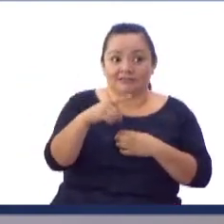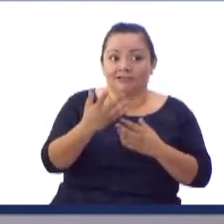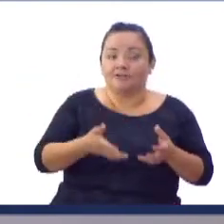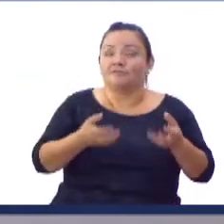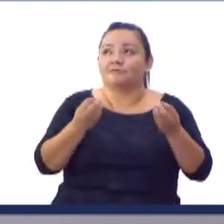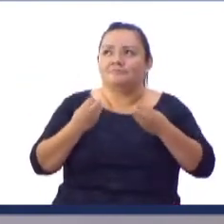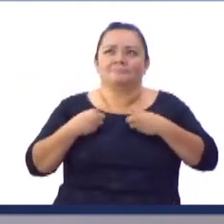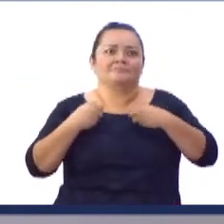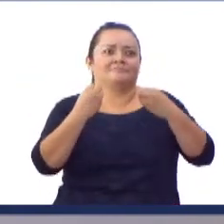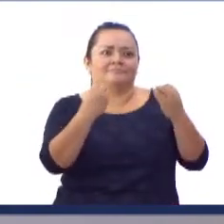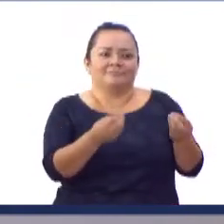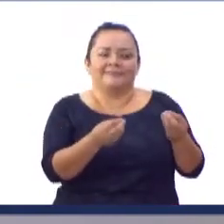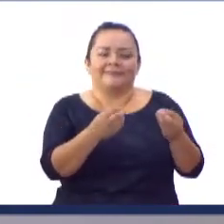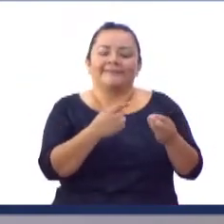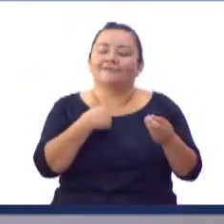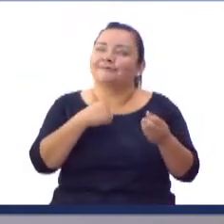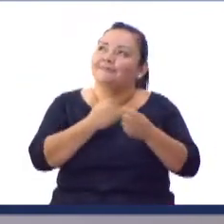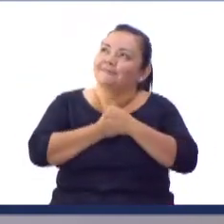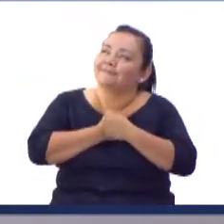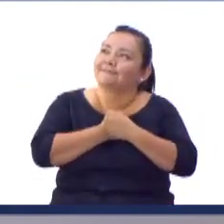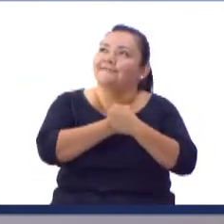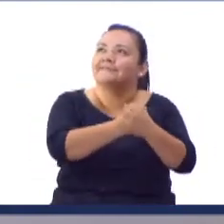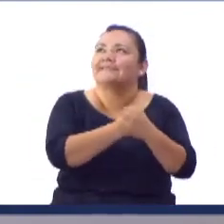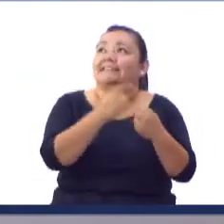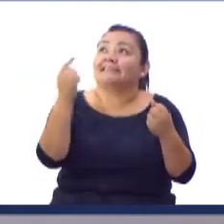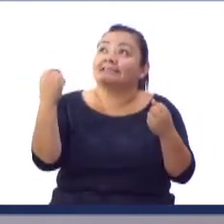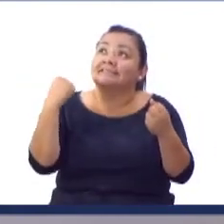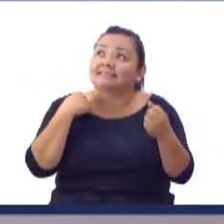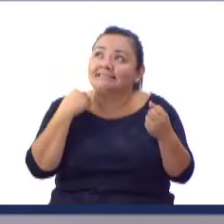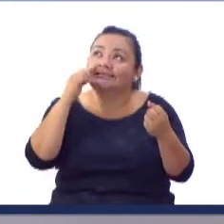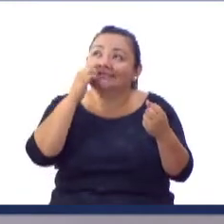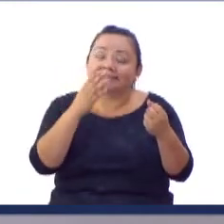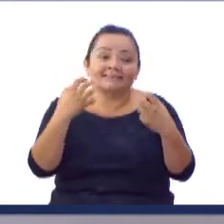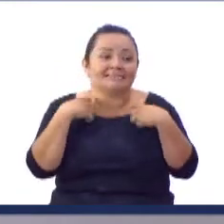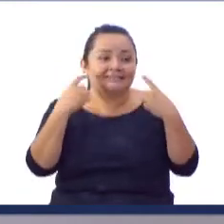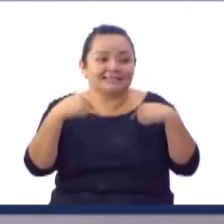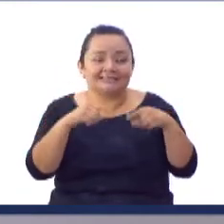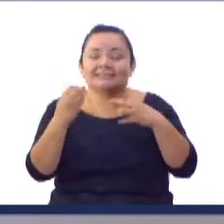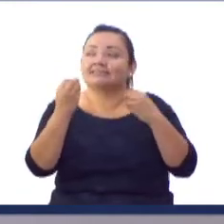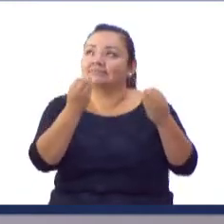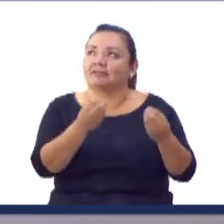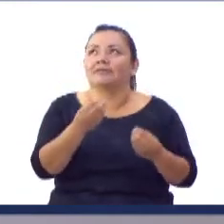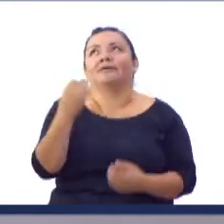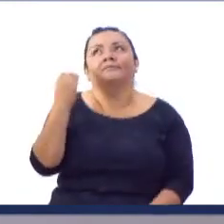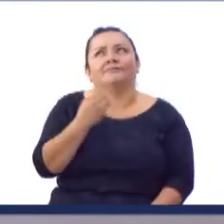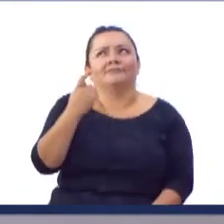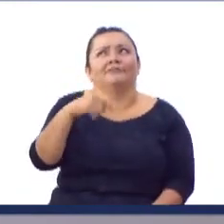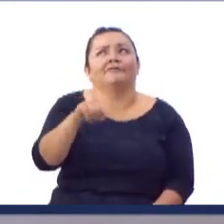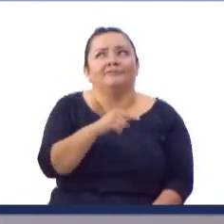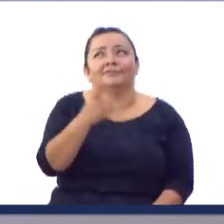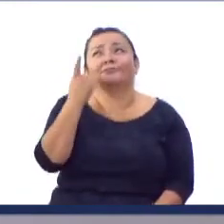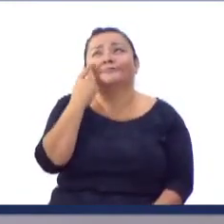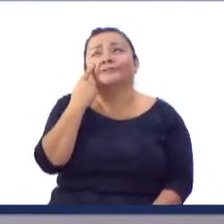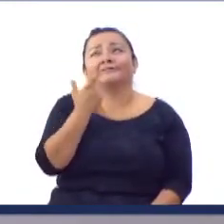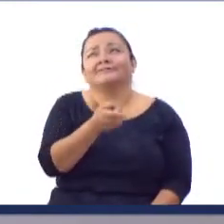me hiciste amarnos me hiciste darle vida eterna por favor número no me defraudes no me lo dejes